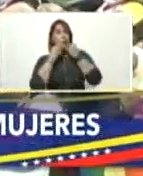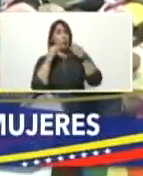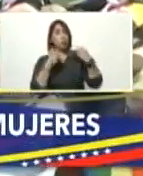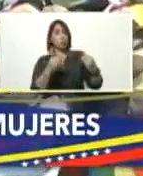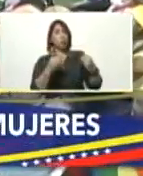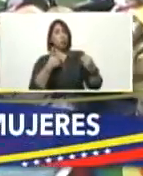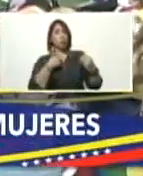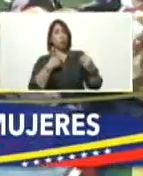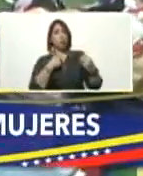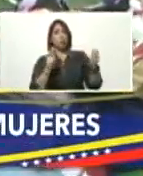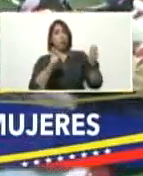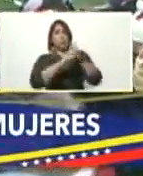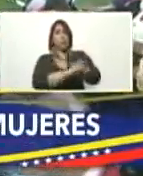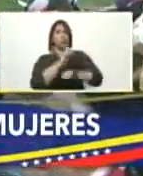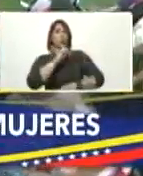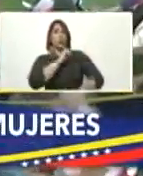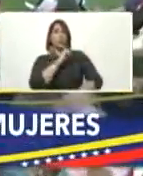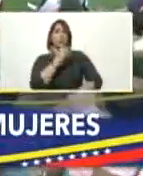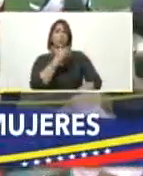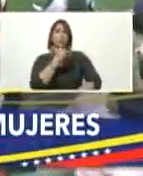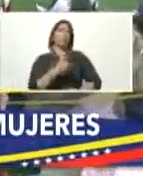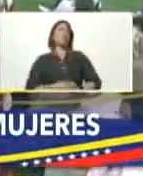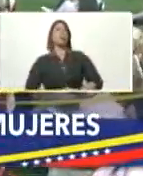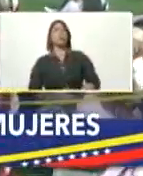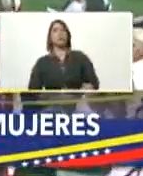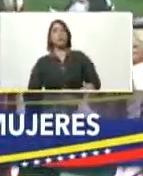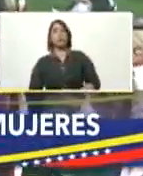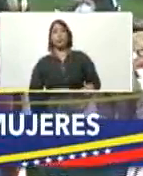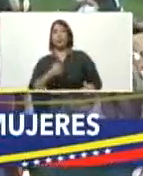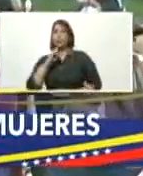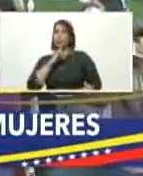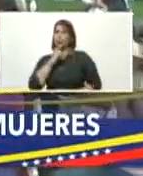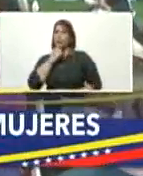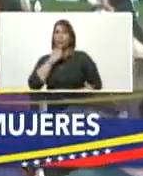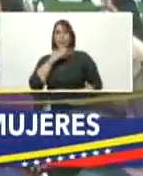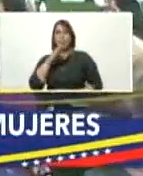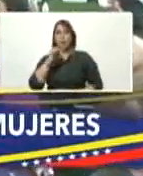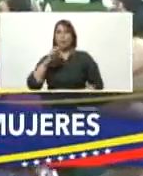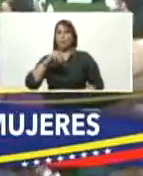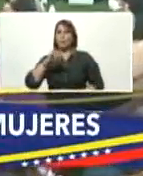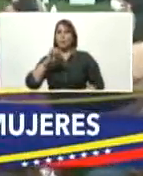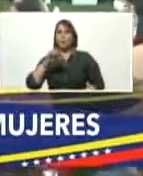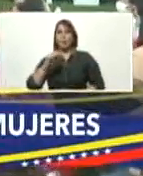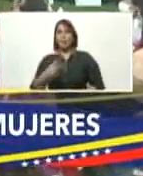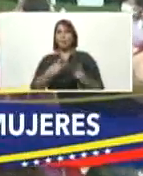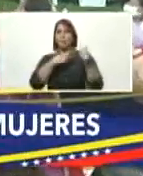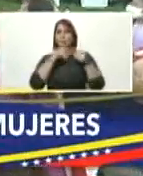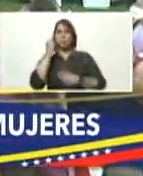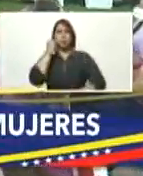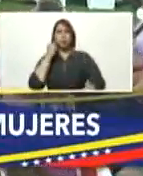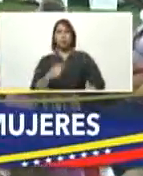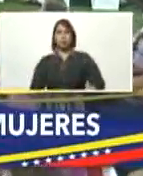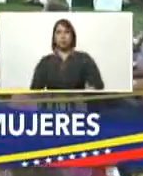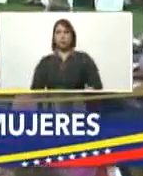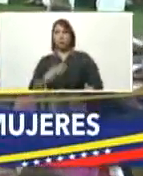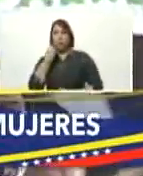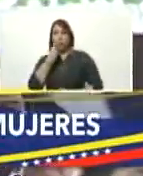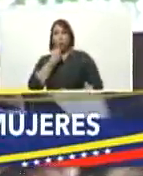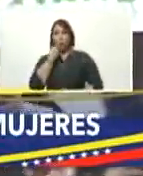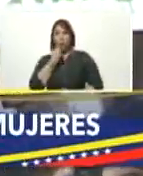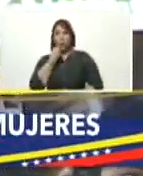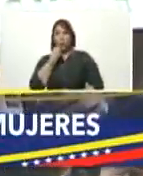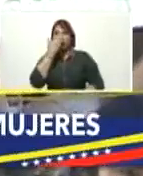nombre cambia. Ese nombre siempre. Es bellísimo, Camila. Sí. Ajá, representante de las mujeres jóvenes